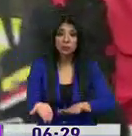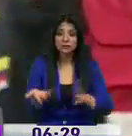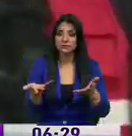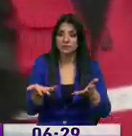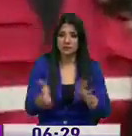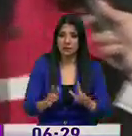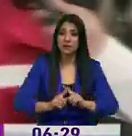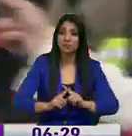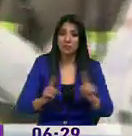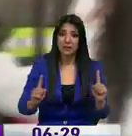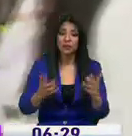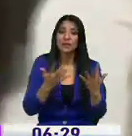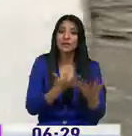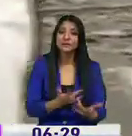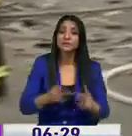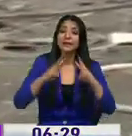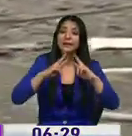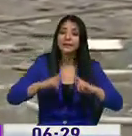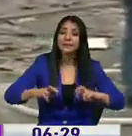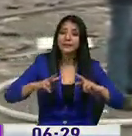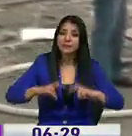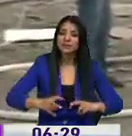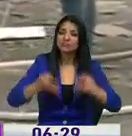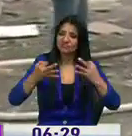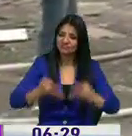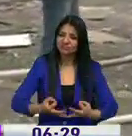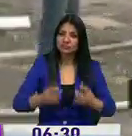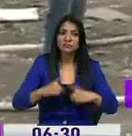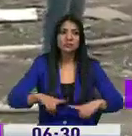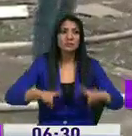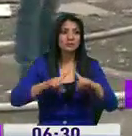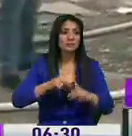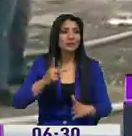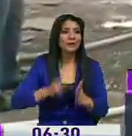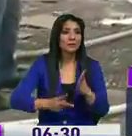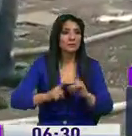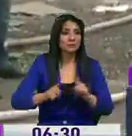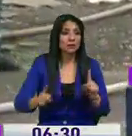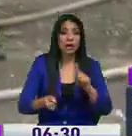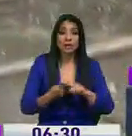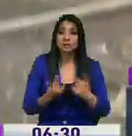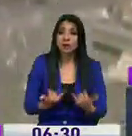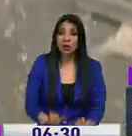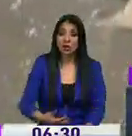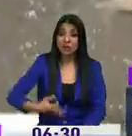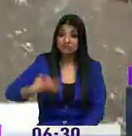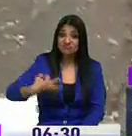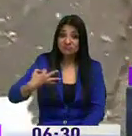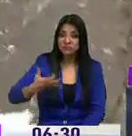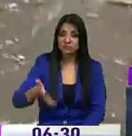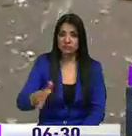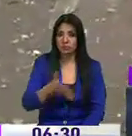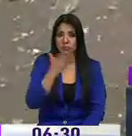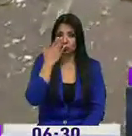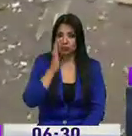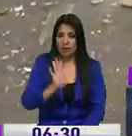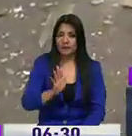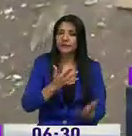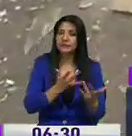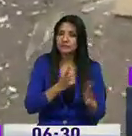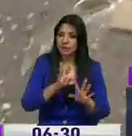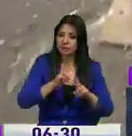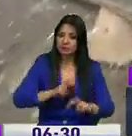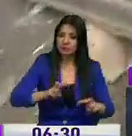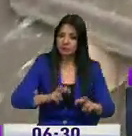investigación de incendios para dar datos presumibles de qué es lo que pudo haber pasado pero por el momento no existe víctimas todo está controlado